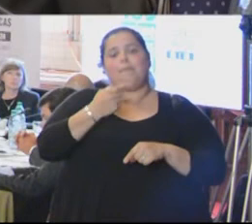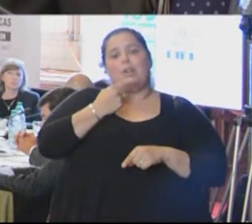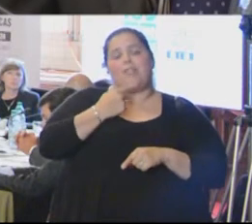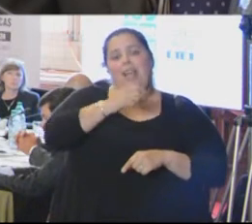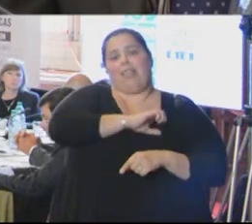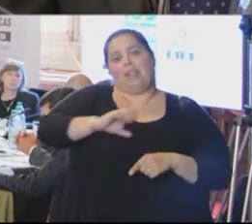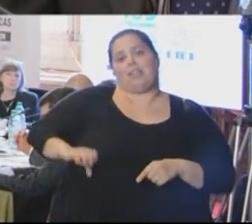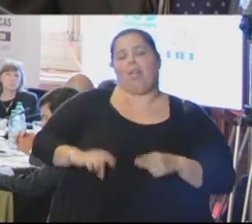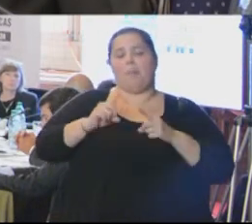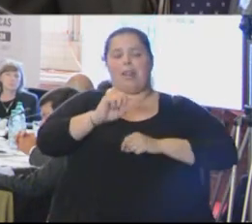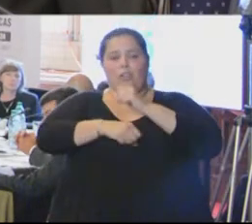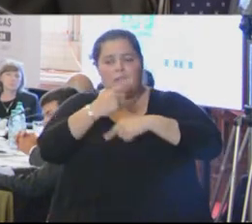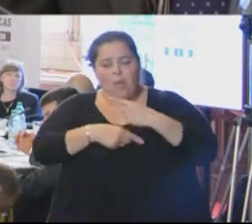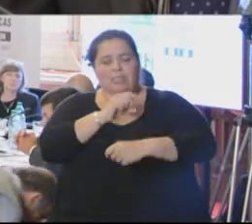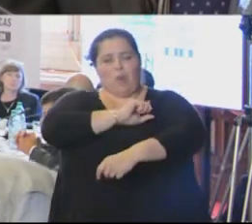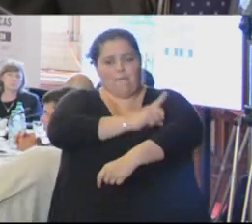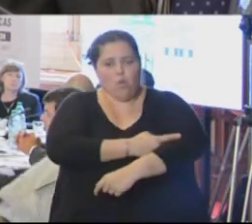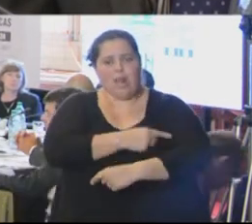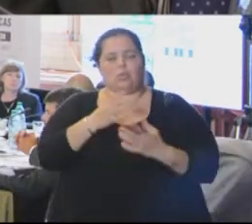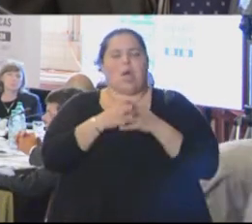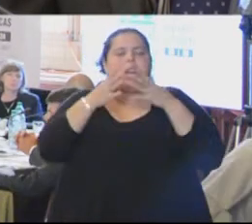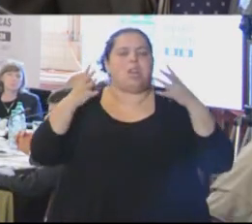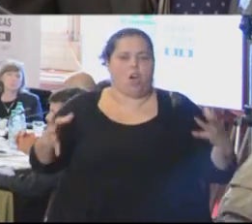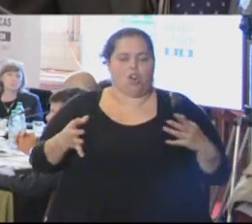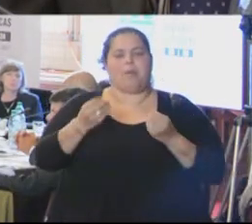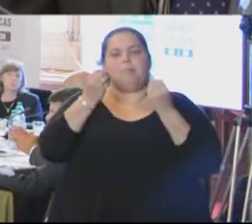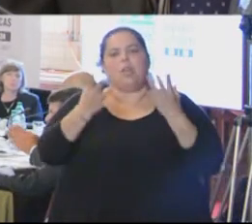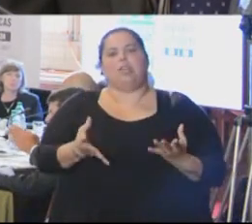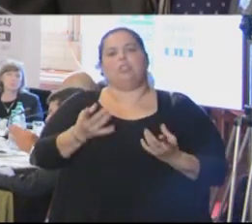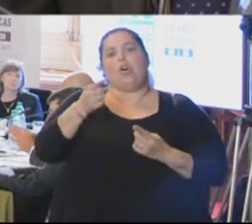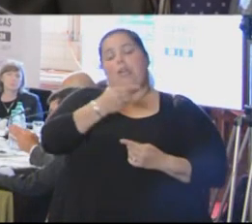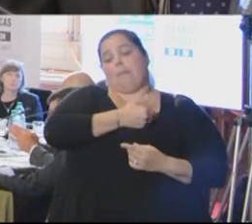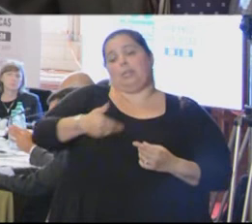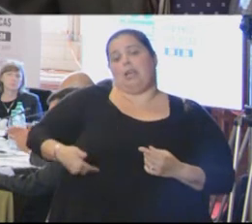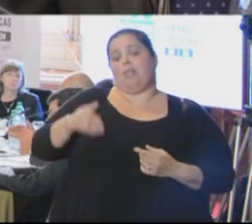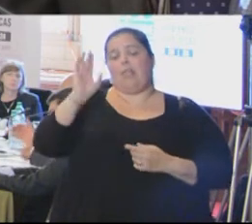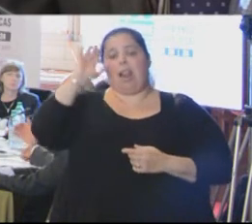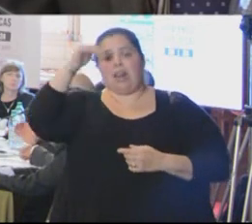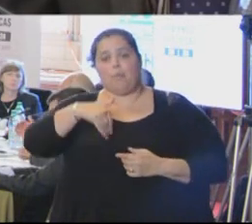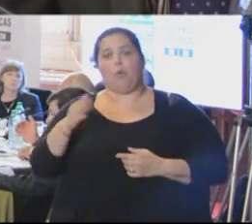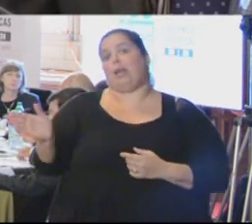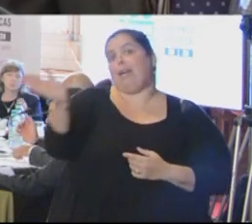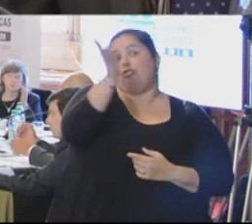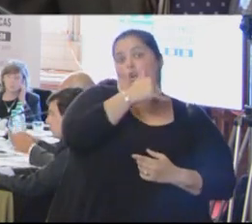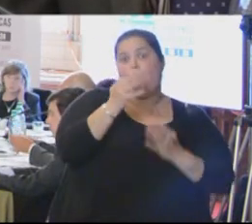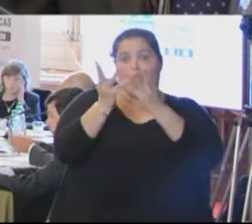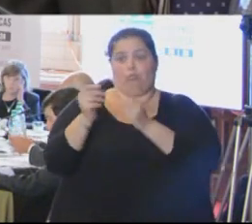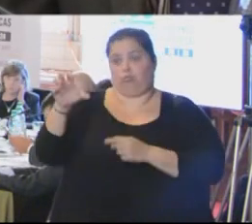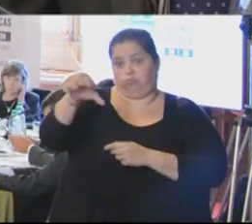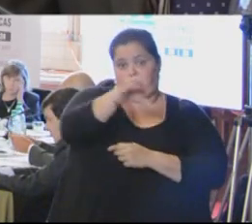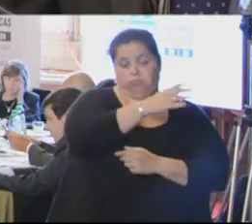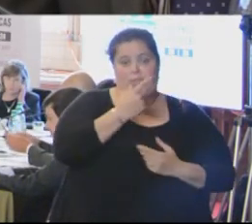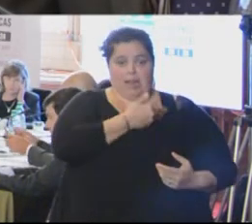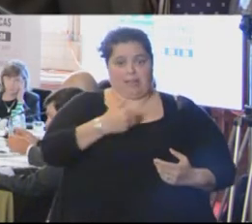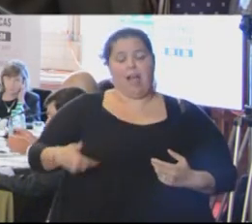un esfuerzo enorme en esta materia. Por ello, desde el Presidente de la República hasta todos los agentes están comprometidos en el tamaño de